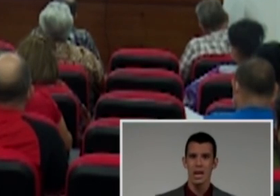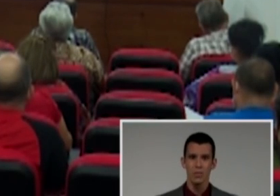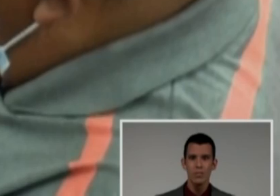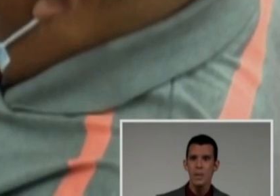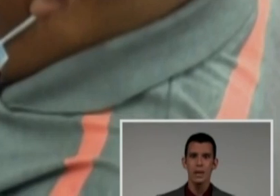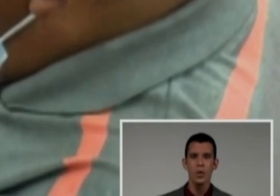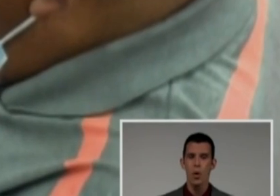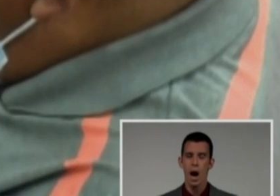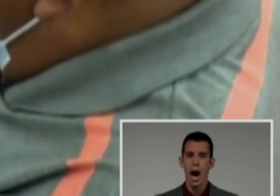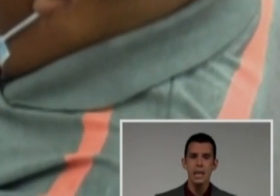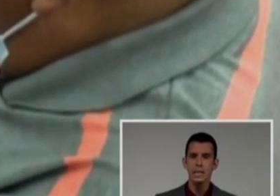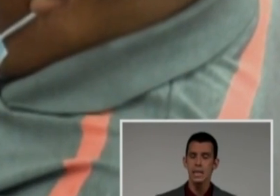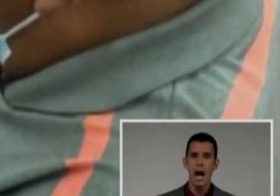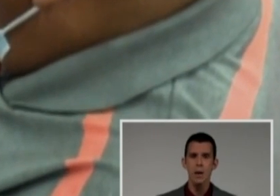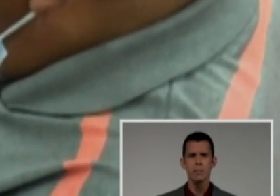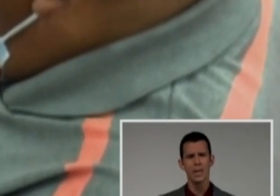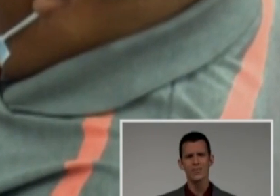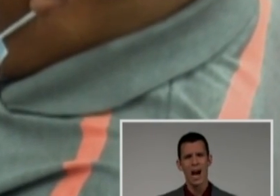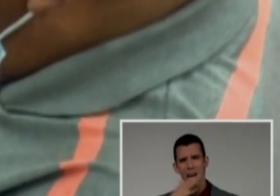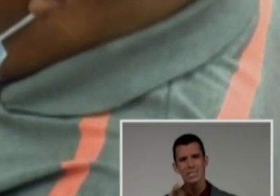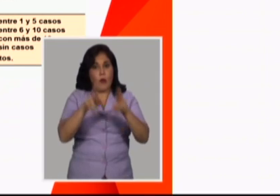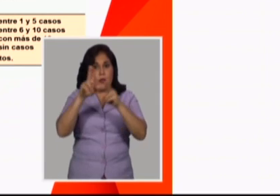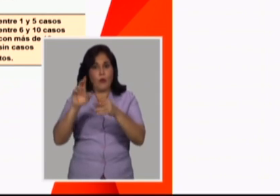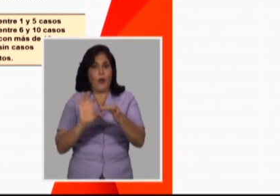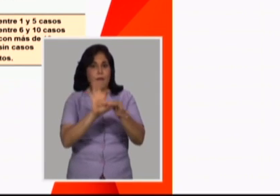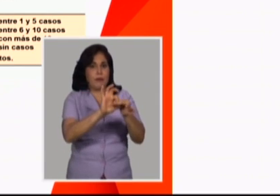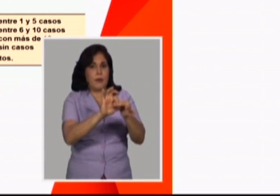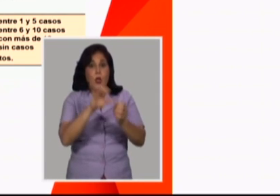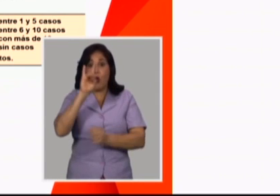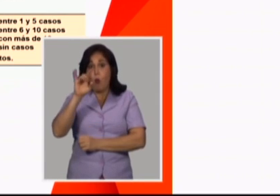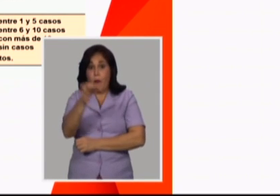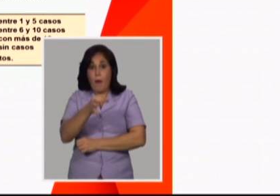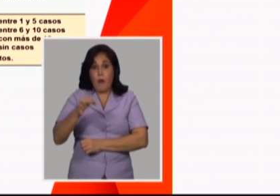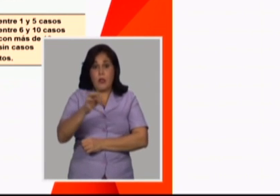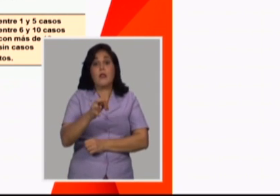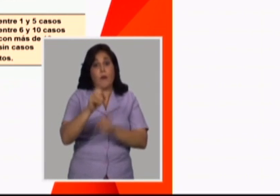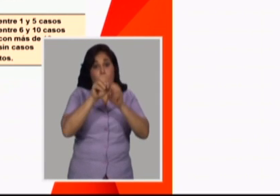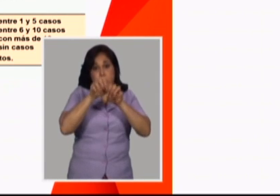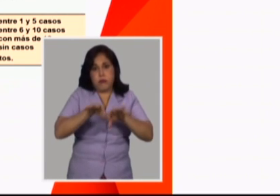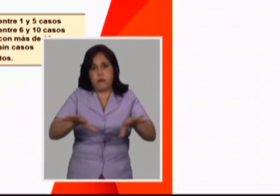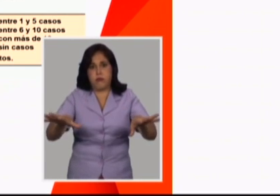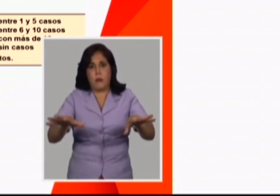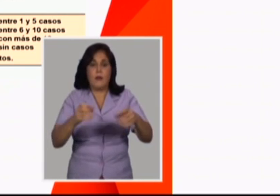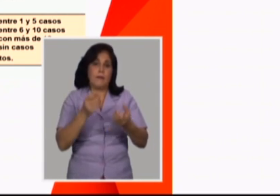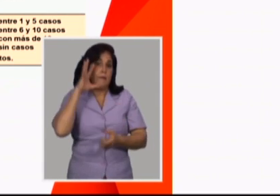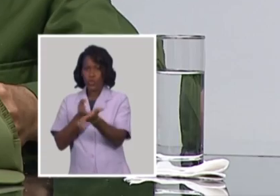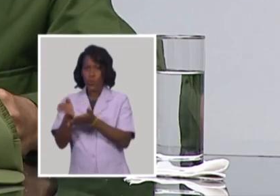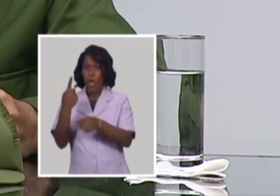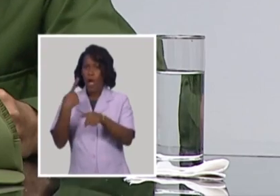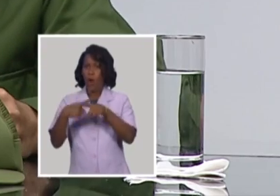la medida el jueves en un intento por contener un rebrote en la capital último bastión de la cob y tish y 9 en la isla